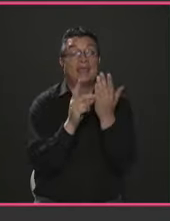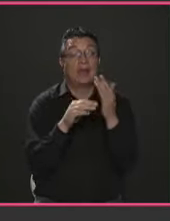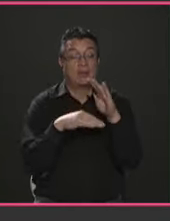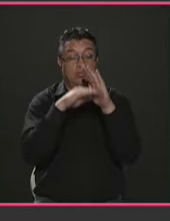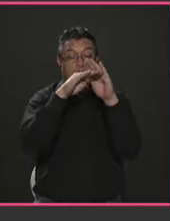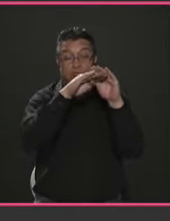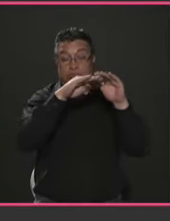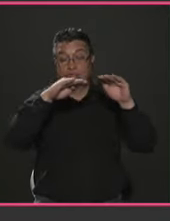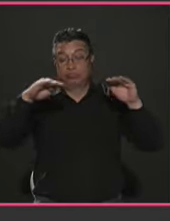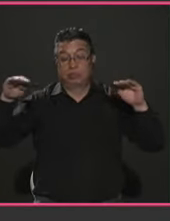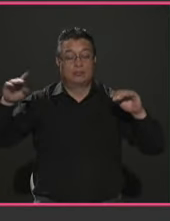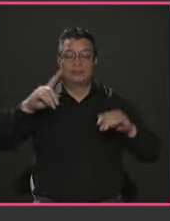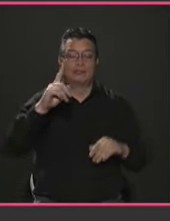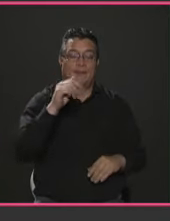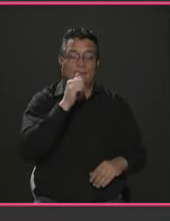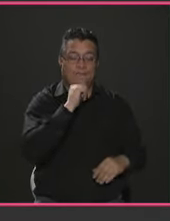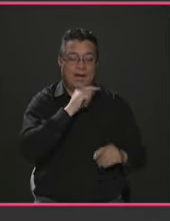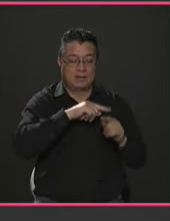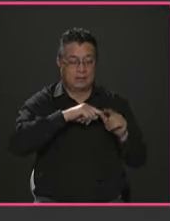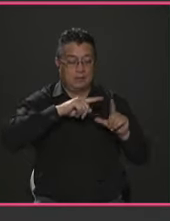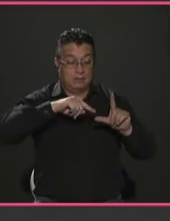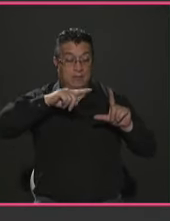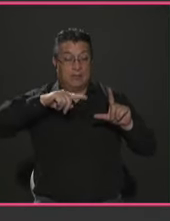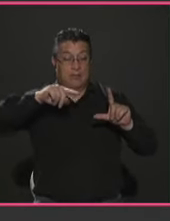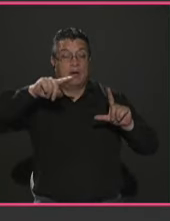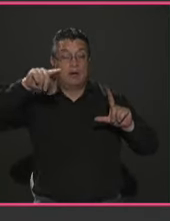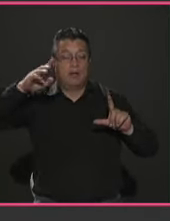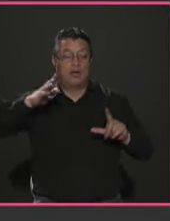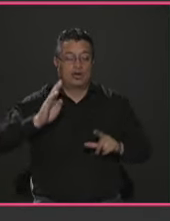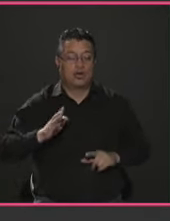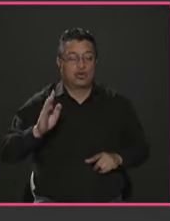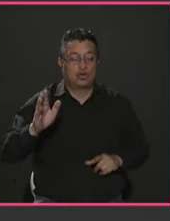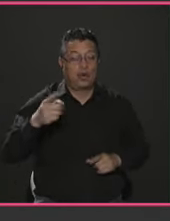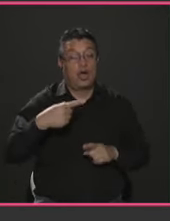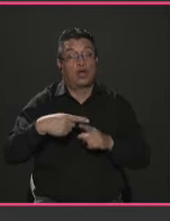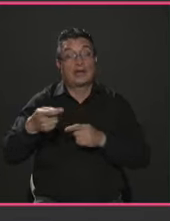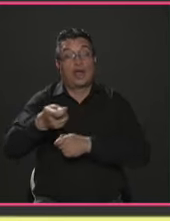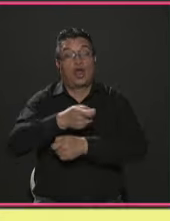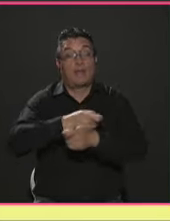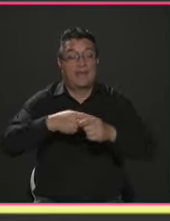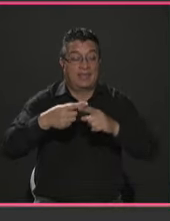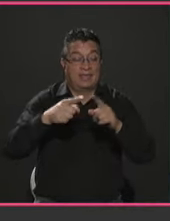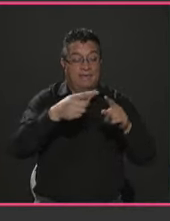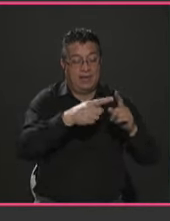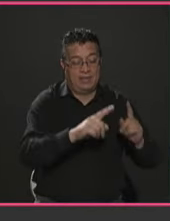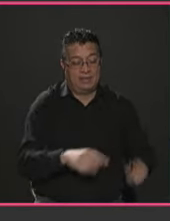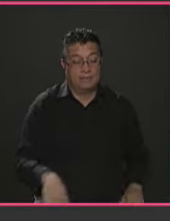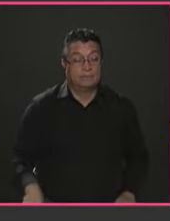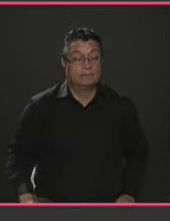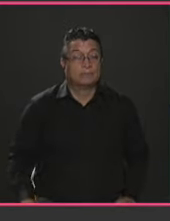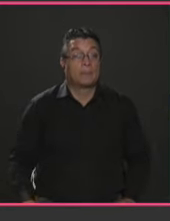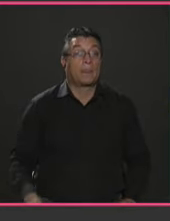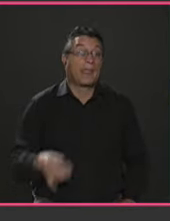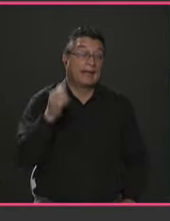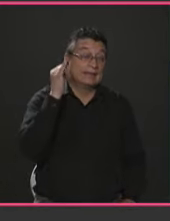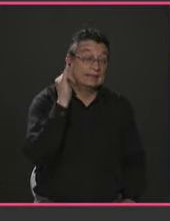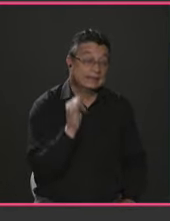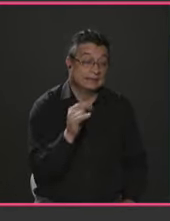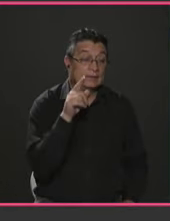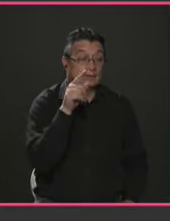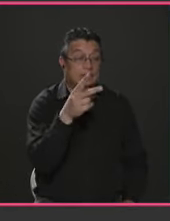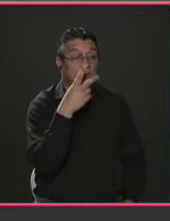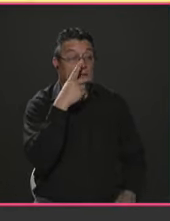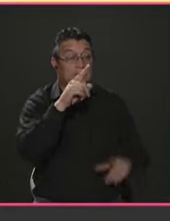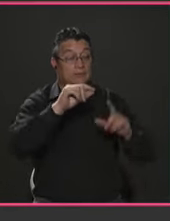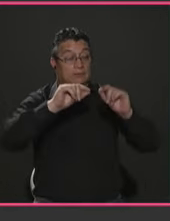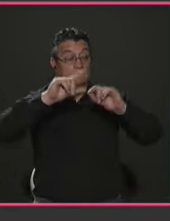a generar los efectos que se ven en otras Eh economías sí eh lo que sí y ahí hay un gráfico